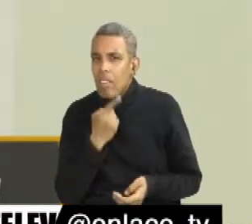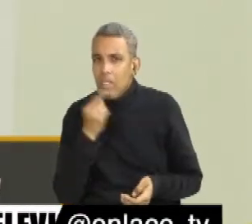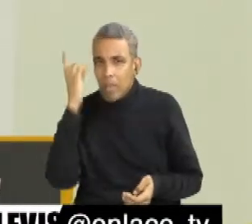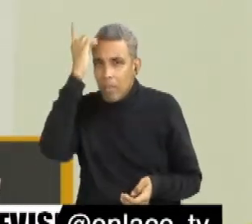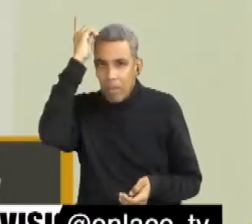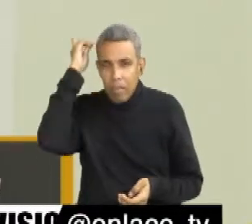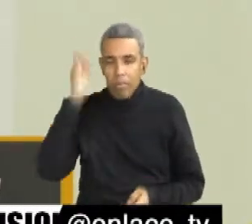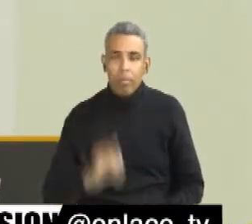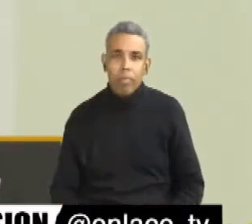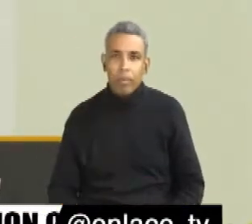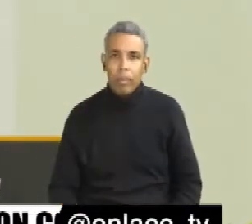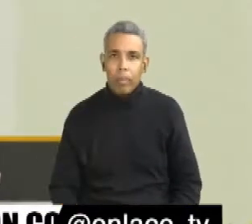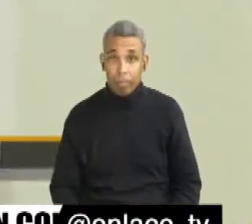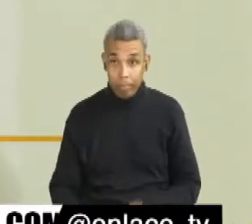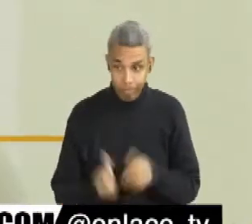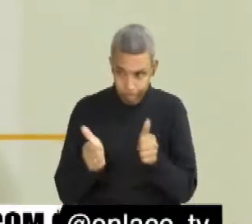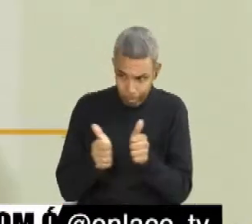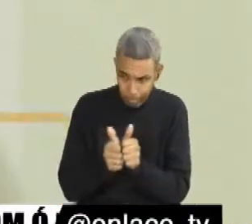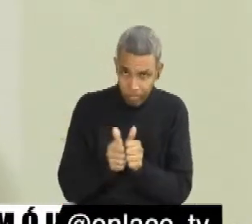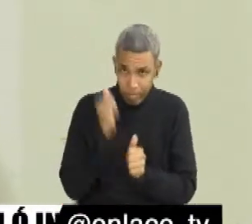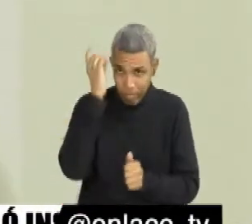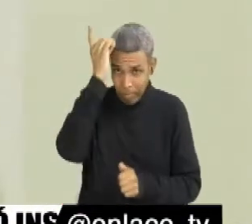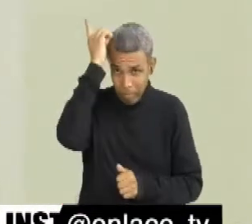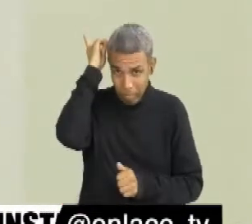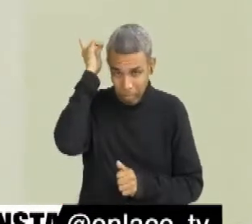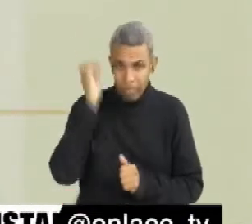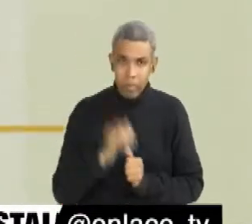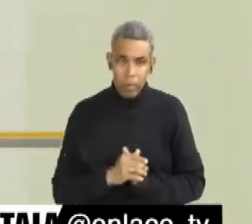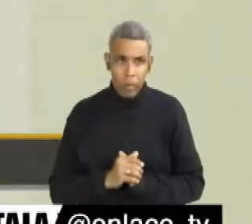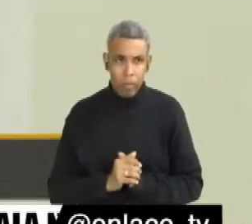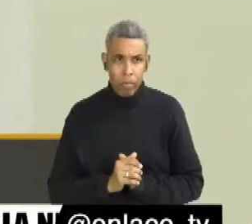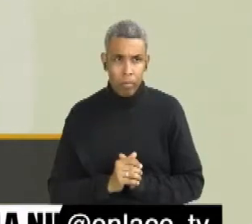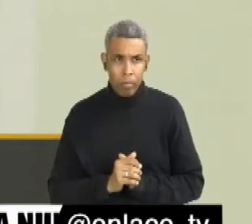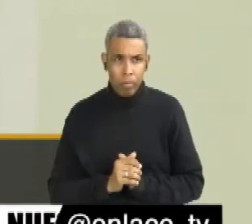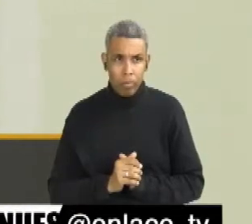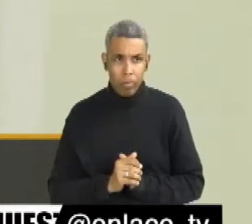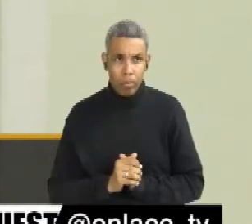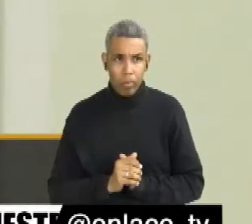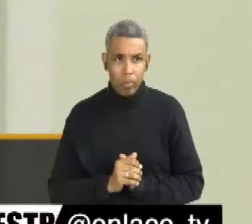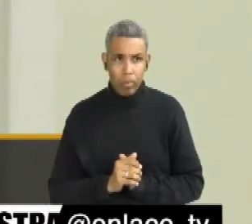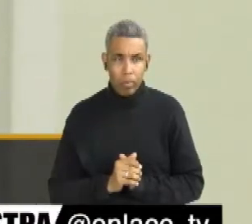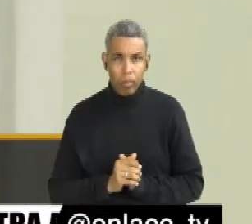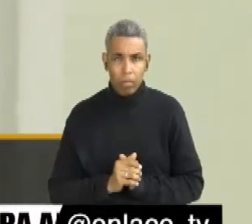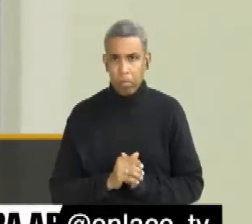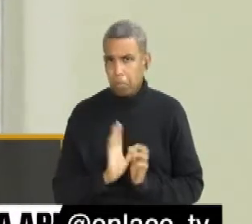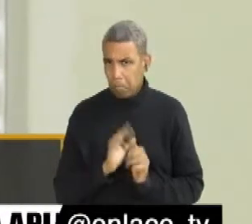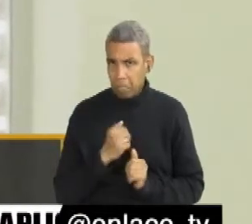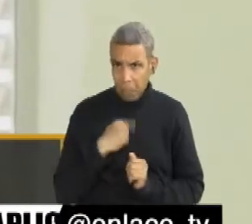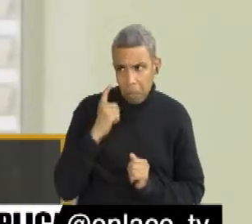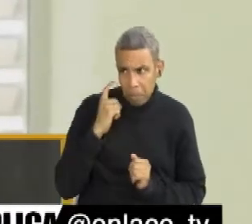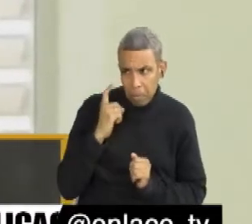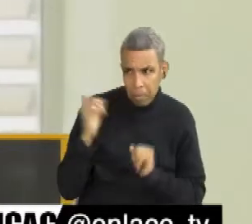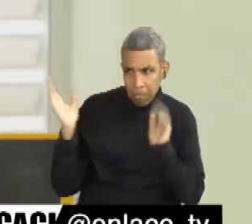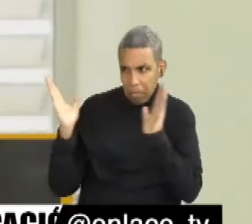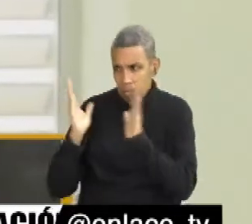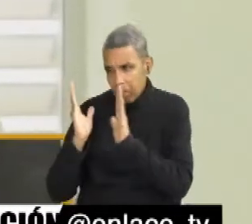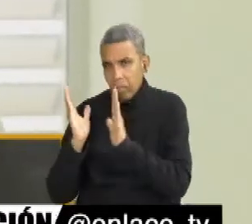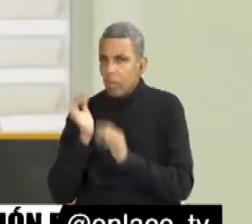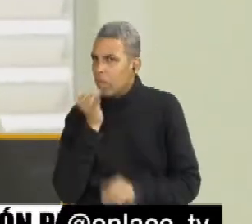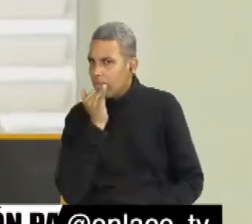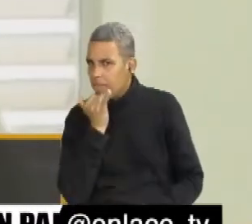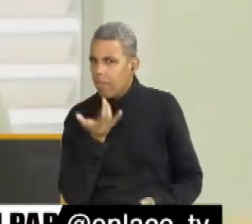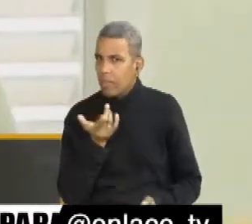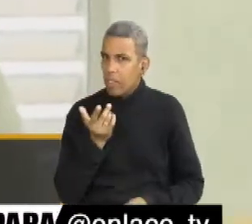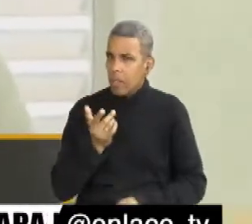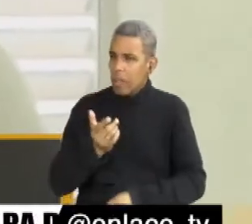nos encontramos con el alcalde de Barranca Bermeja, Darío Echeverri, a quien hemos decidido buscar para que nos dé un pronunciamiento sobre este anuncio que ha hecho